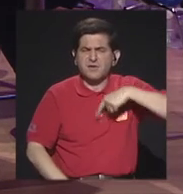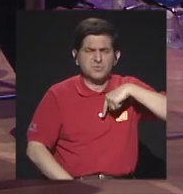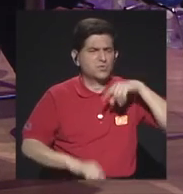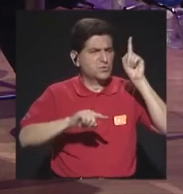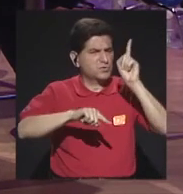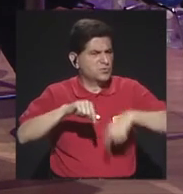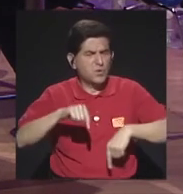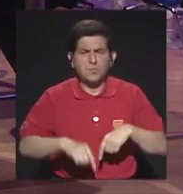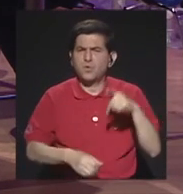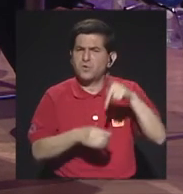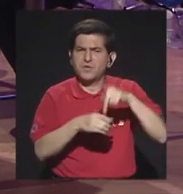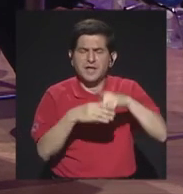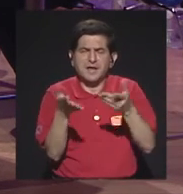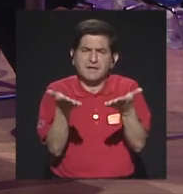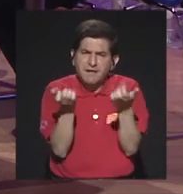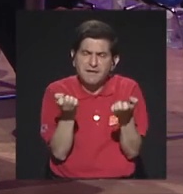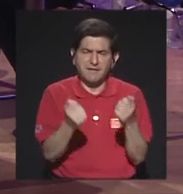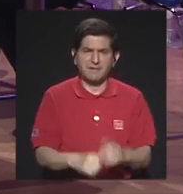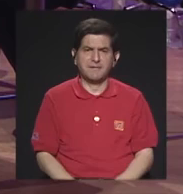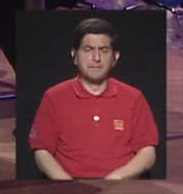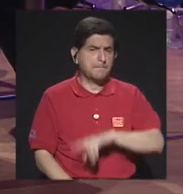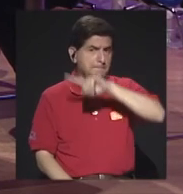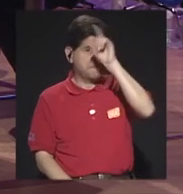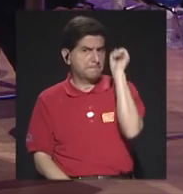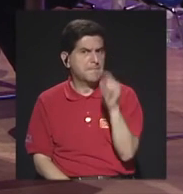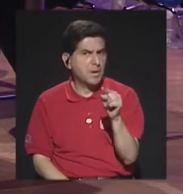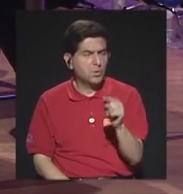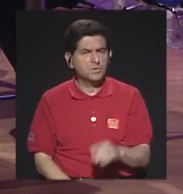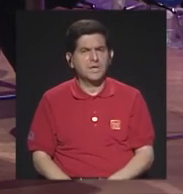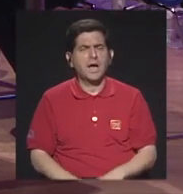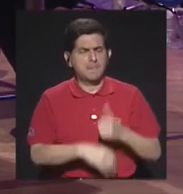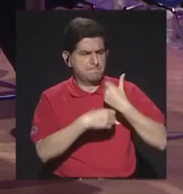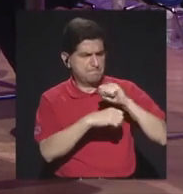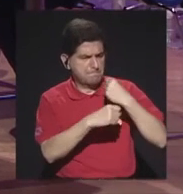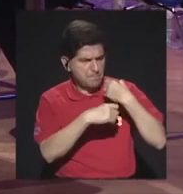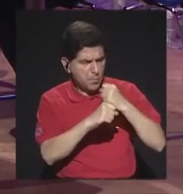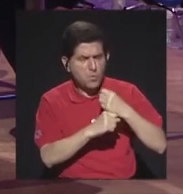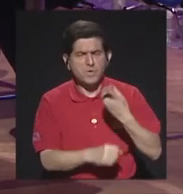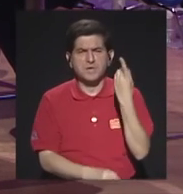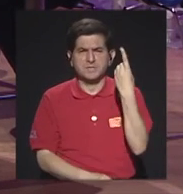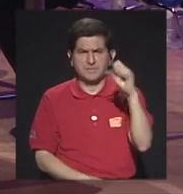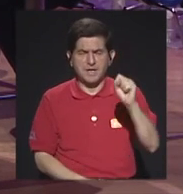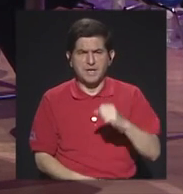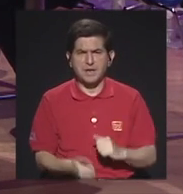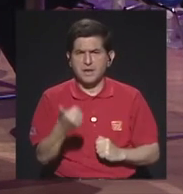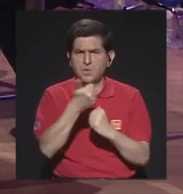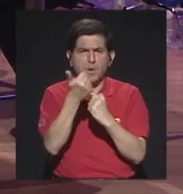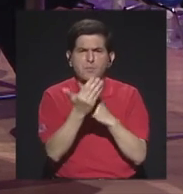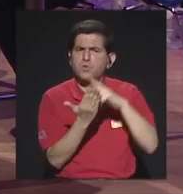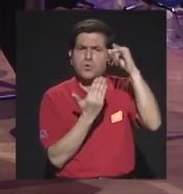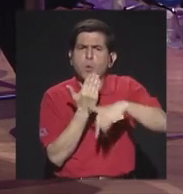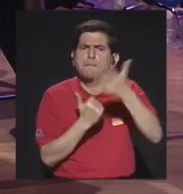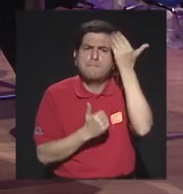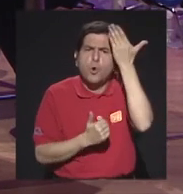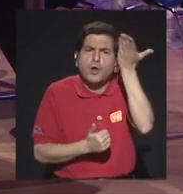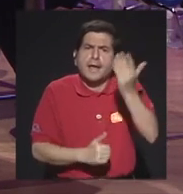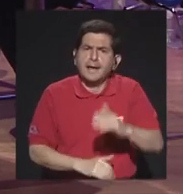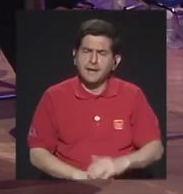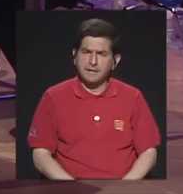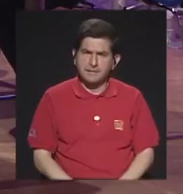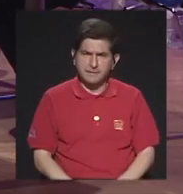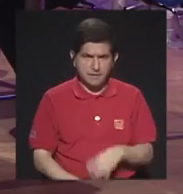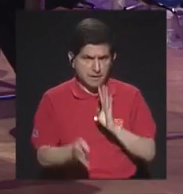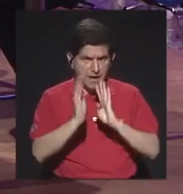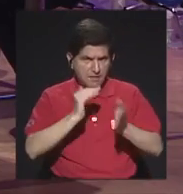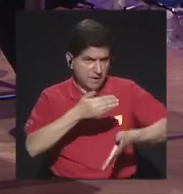esa participación que buscamos. Aquí nos preguntan por qué la Municipalidad de Desamparados no apoyó el proyecto de ustedes. Estamos hablando